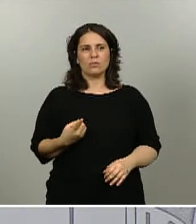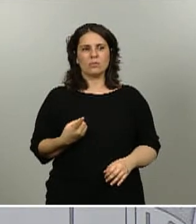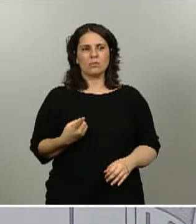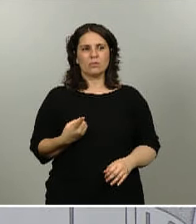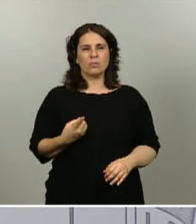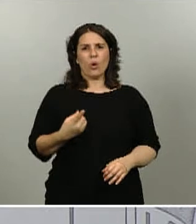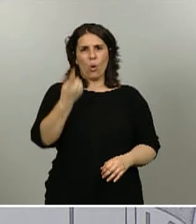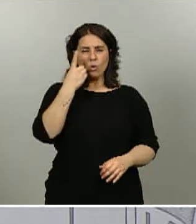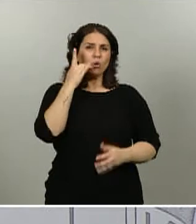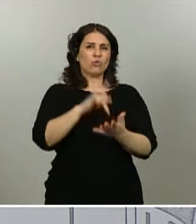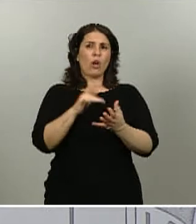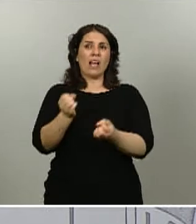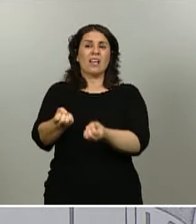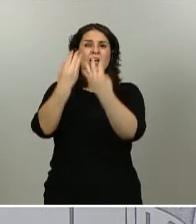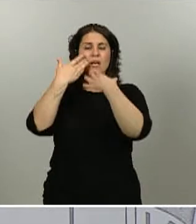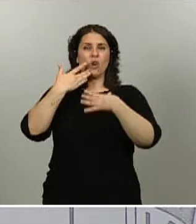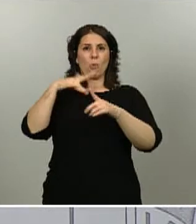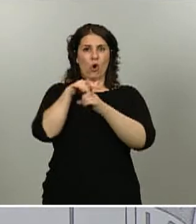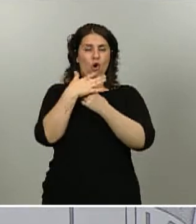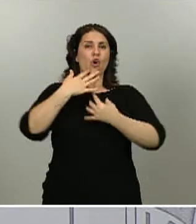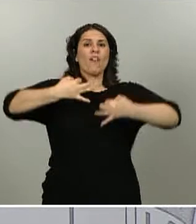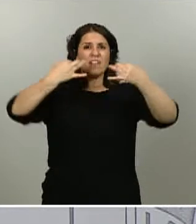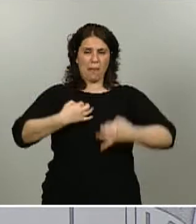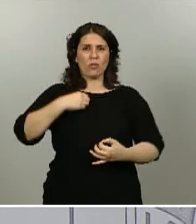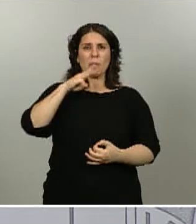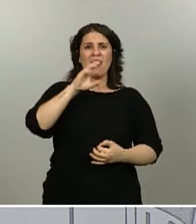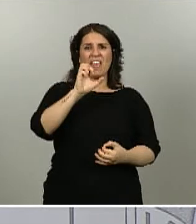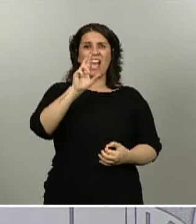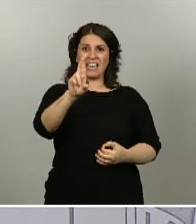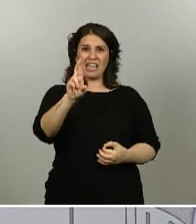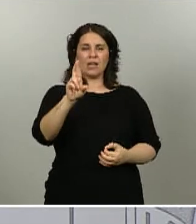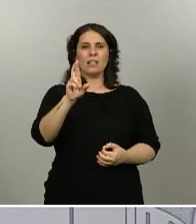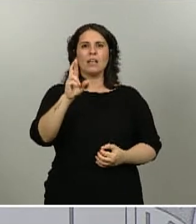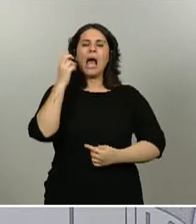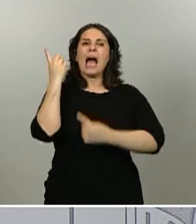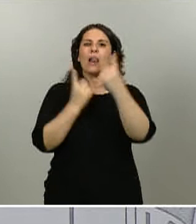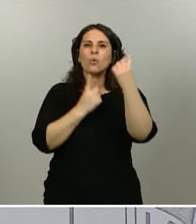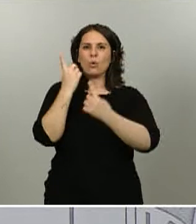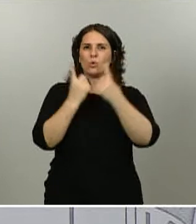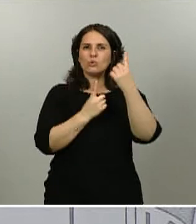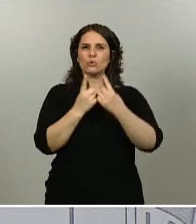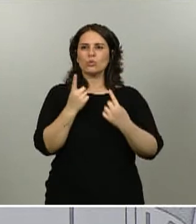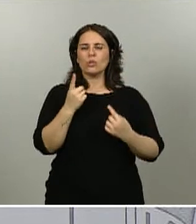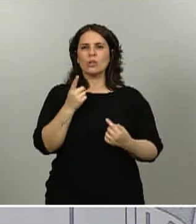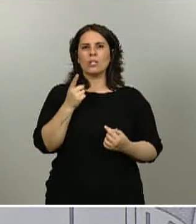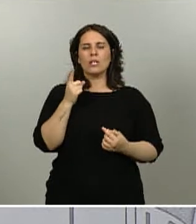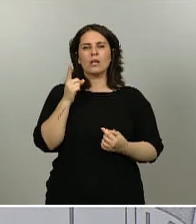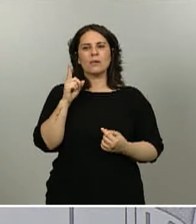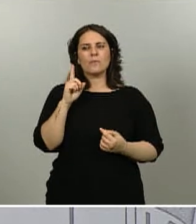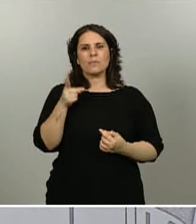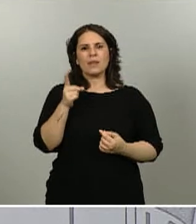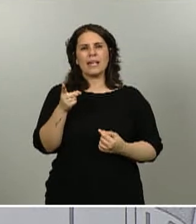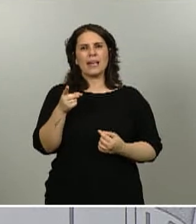casos confirmados por PCR algunos casos a los que se les había prescrito hacer